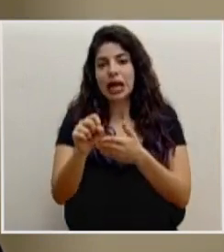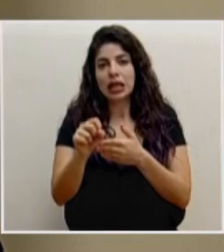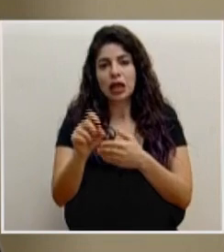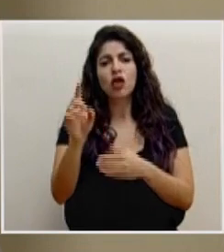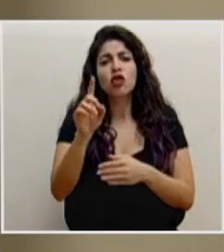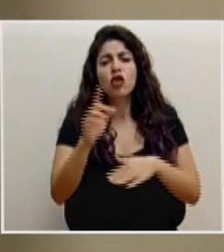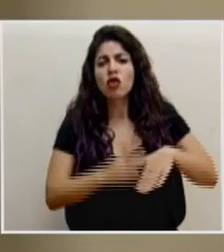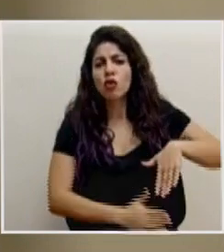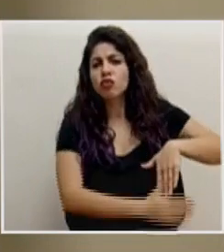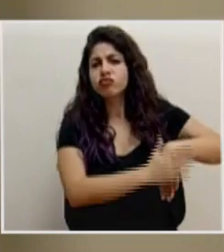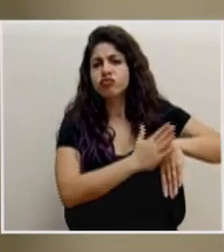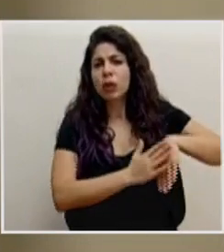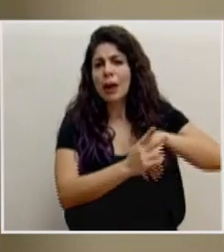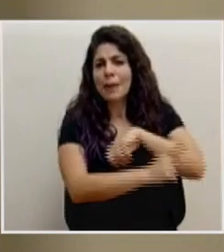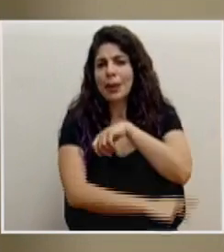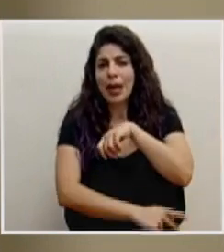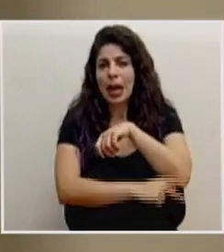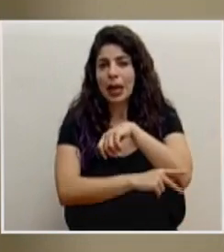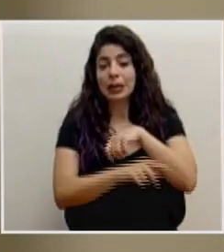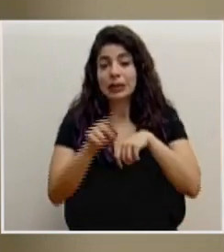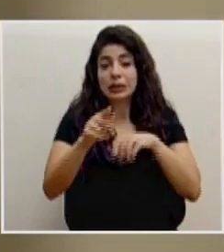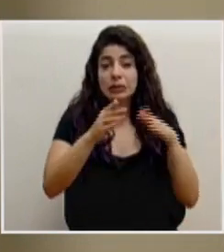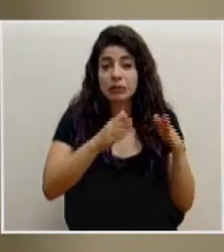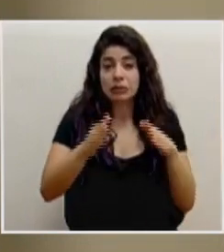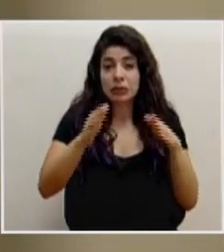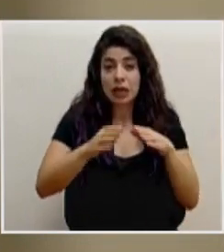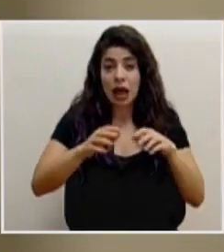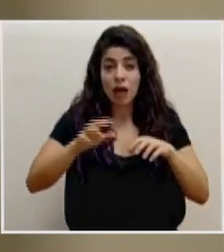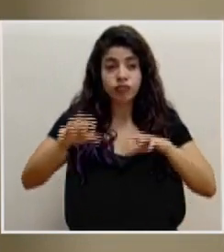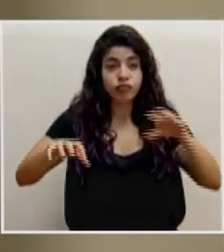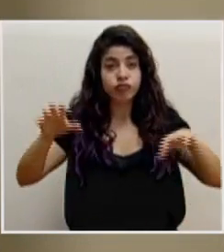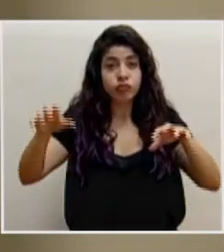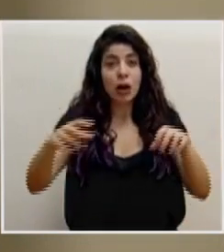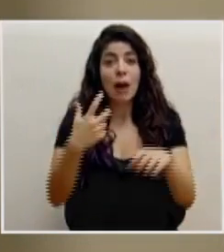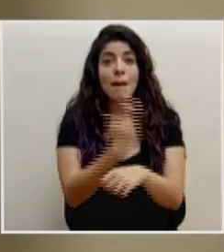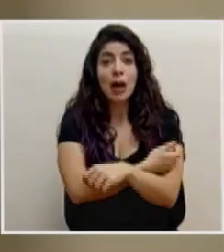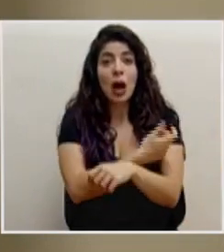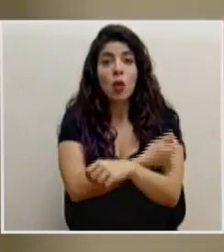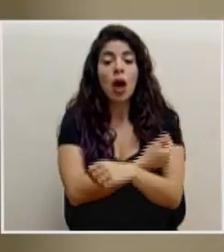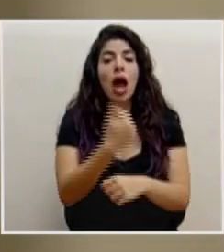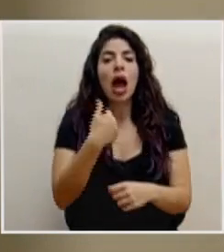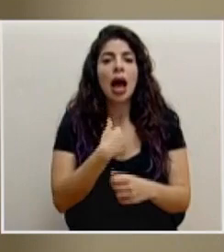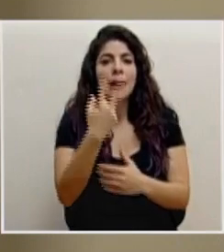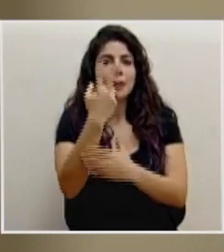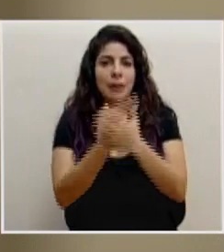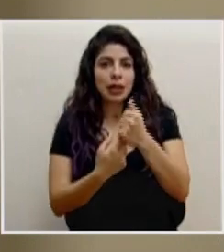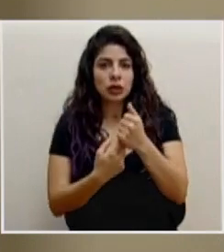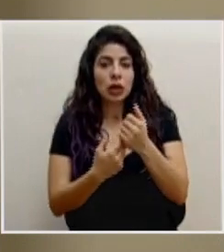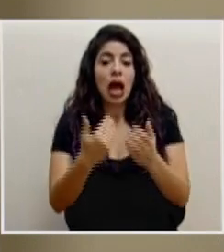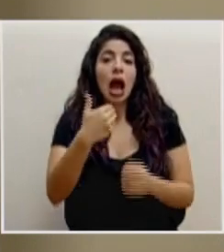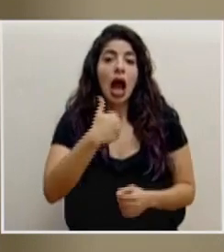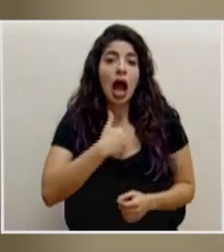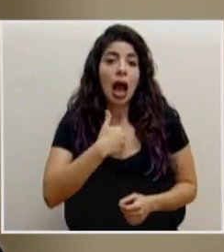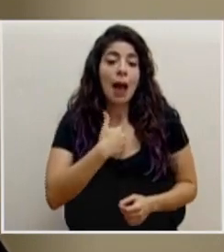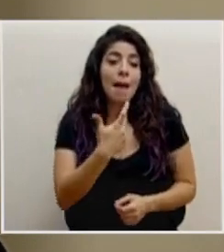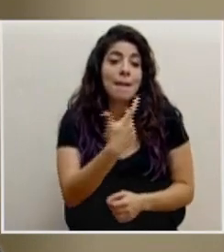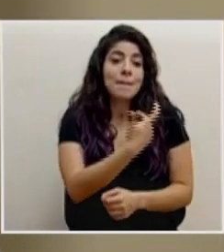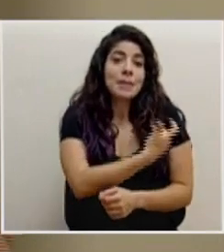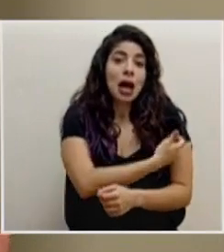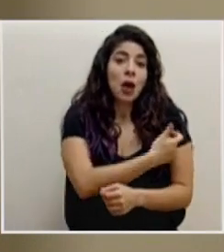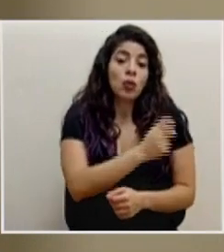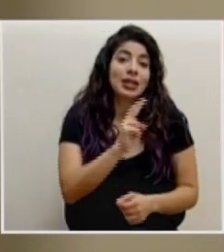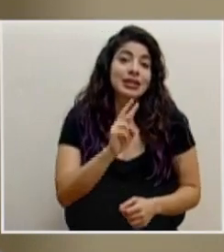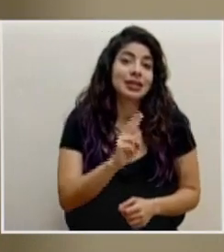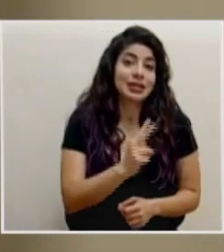todo el país. Ese esquema de vacunación sería un esquema mixto, es decir, habrá vacunación de